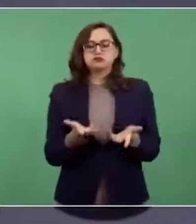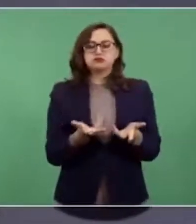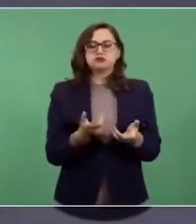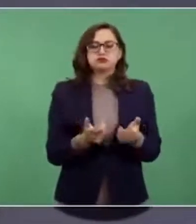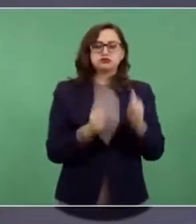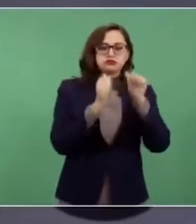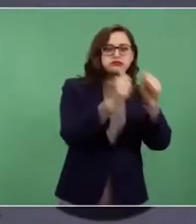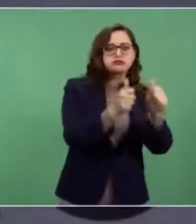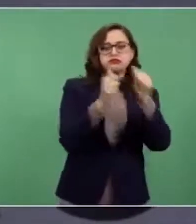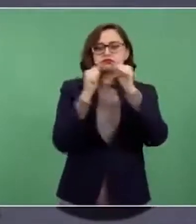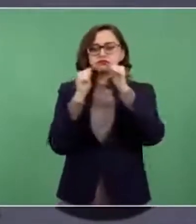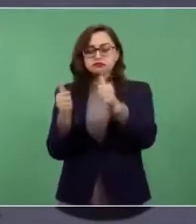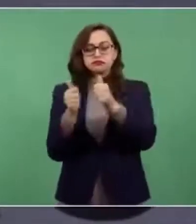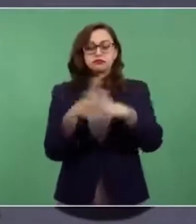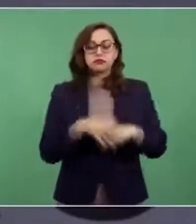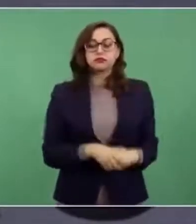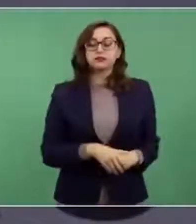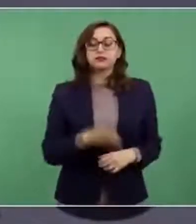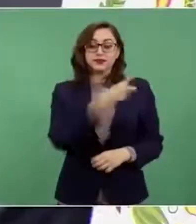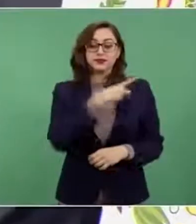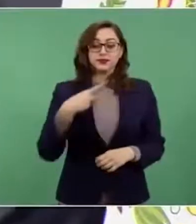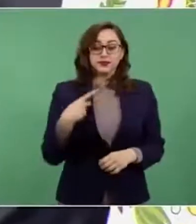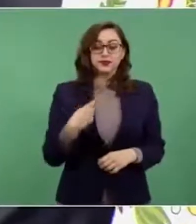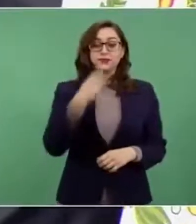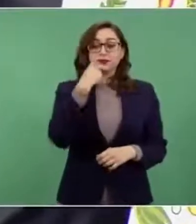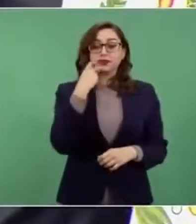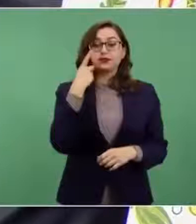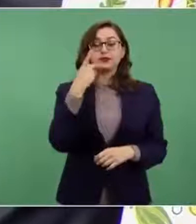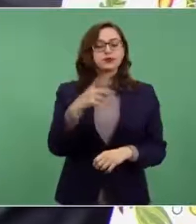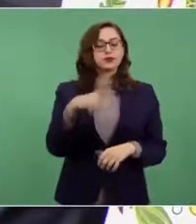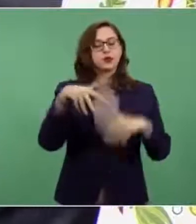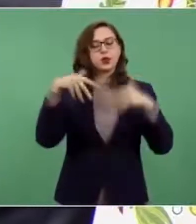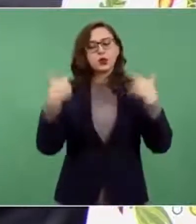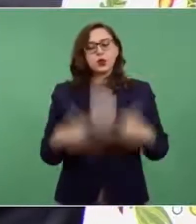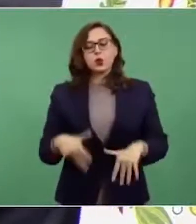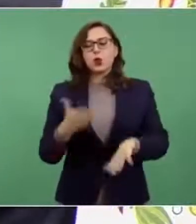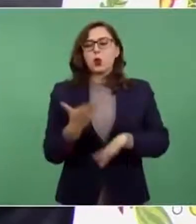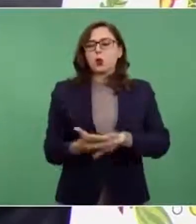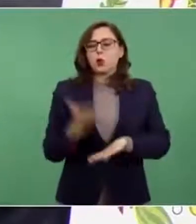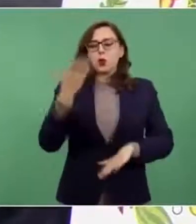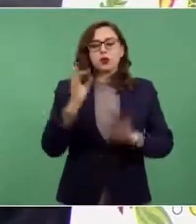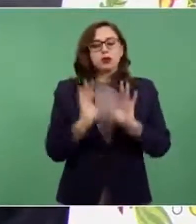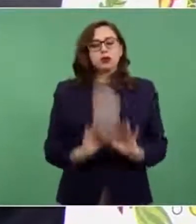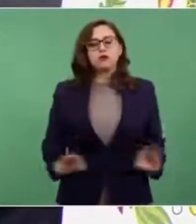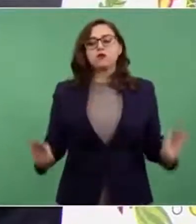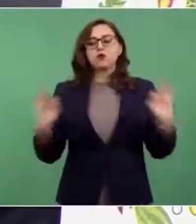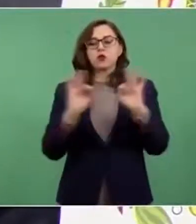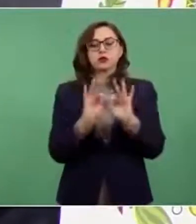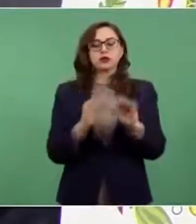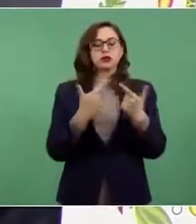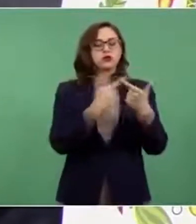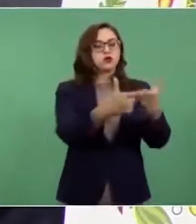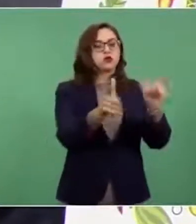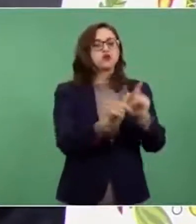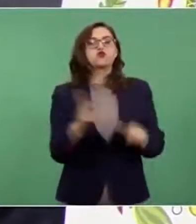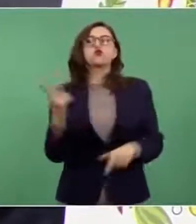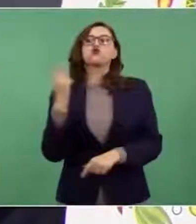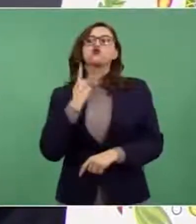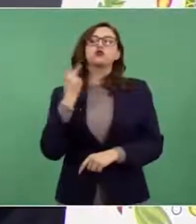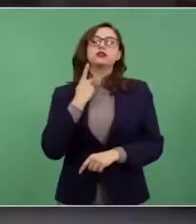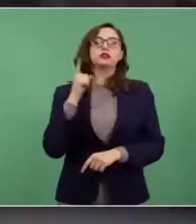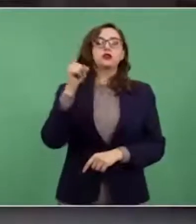tuvo en su momento y el apoyo de todos los partidos en el